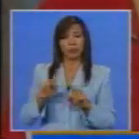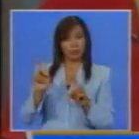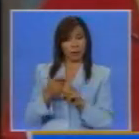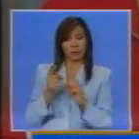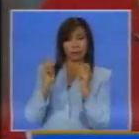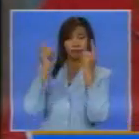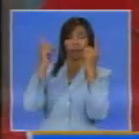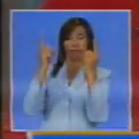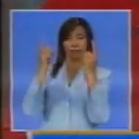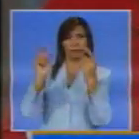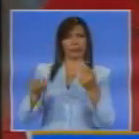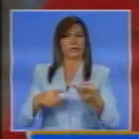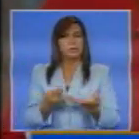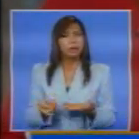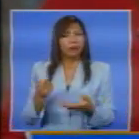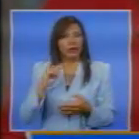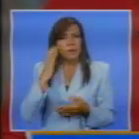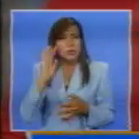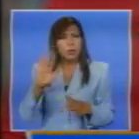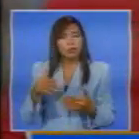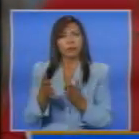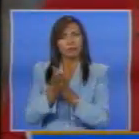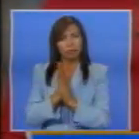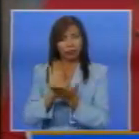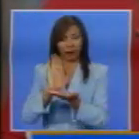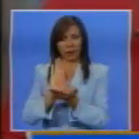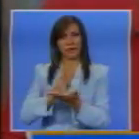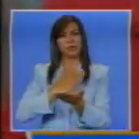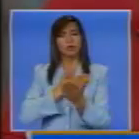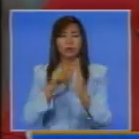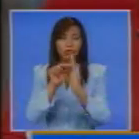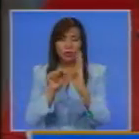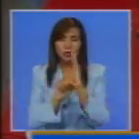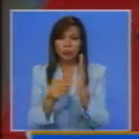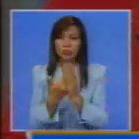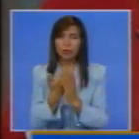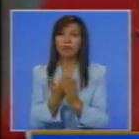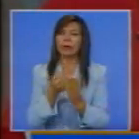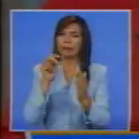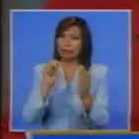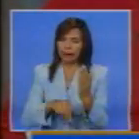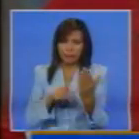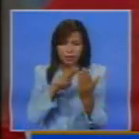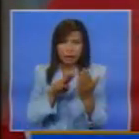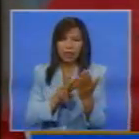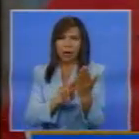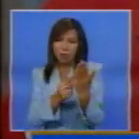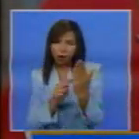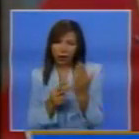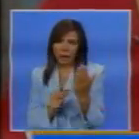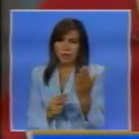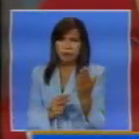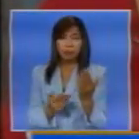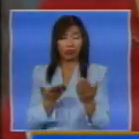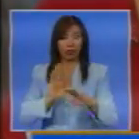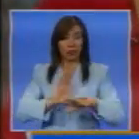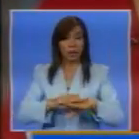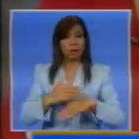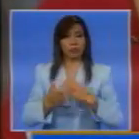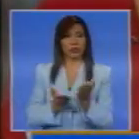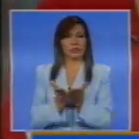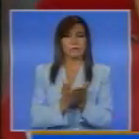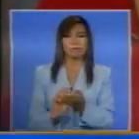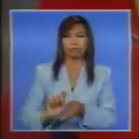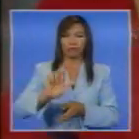sorprendidos y preocupados y le piden al Seguro Social revisar la normativa que podría provocar, según ellos, el encarecimiento de los